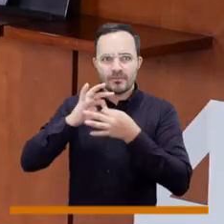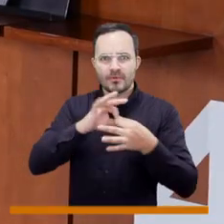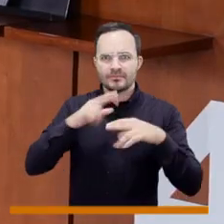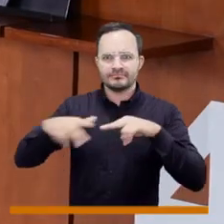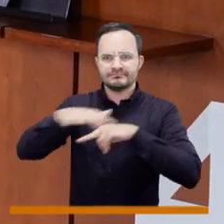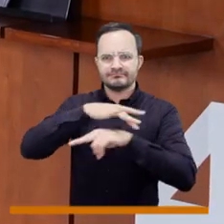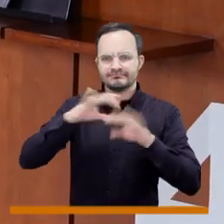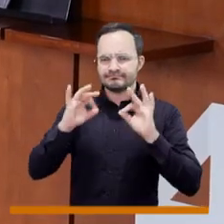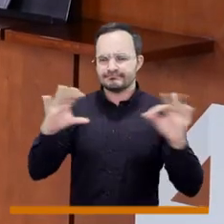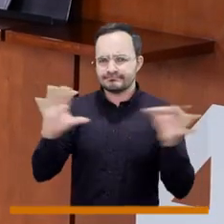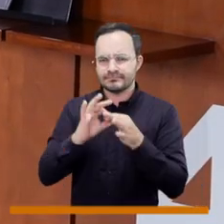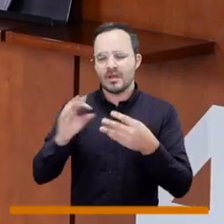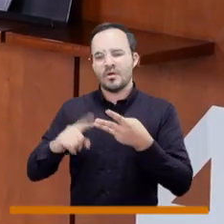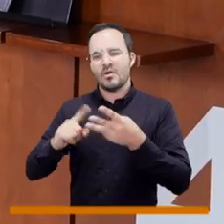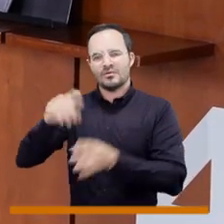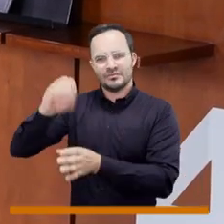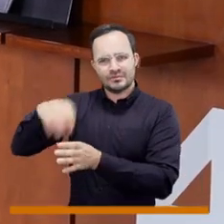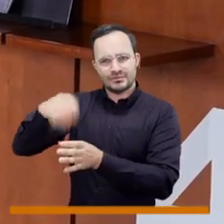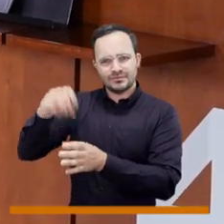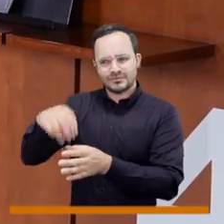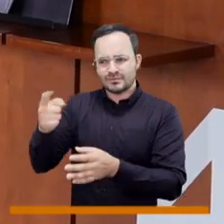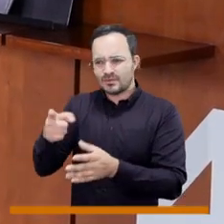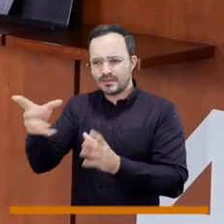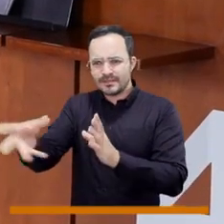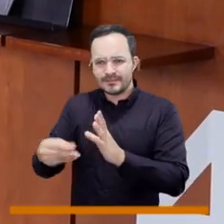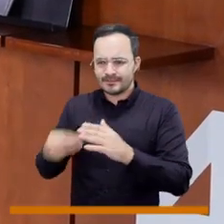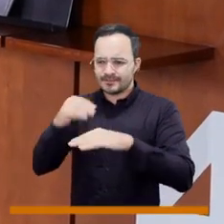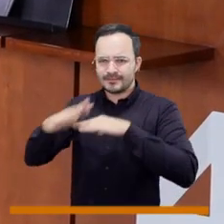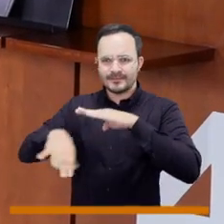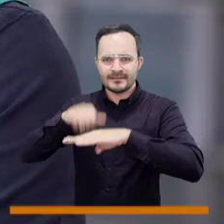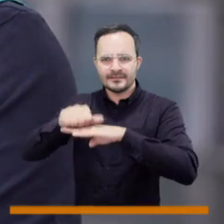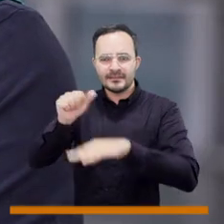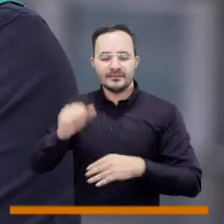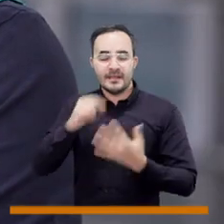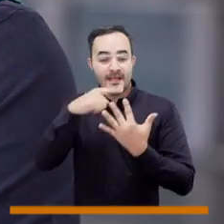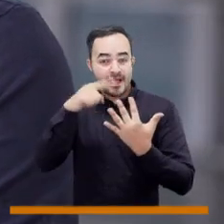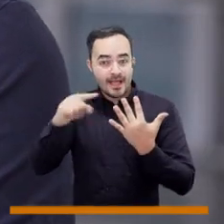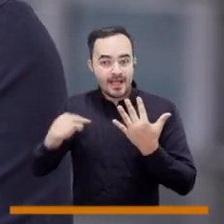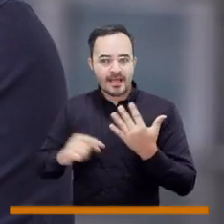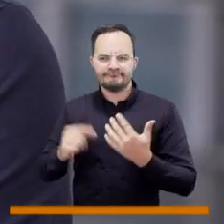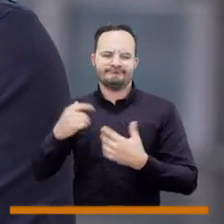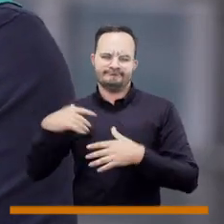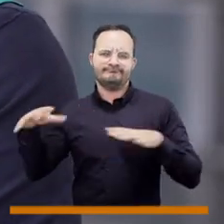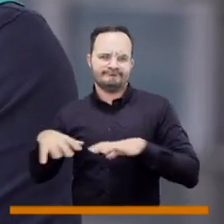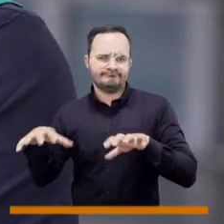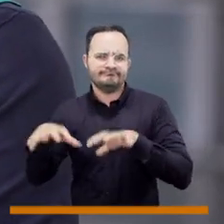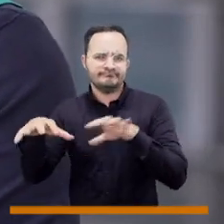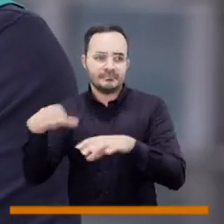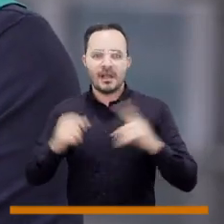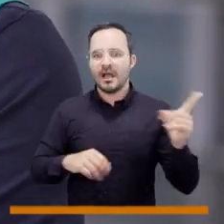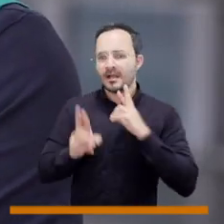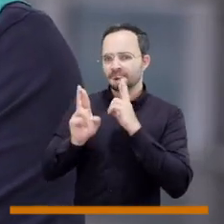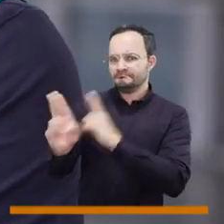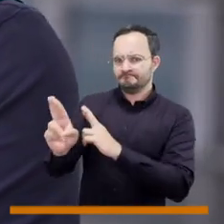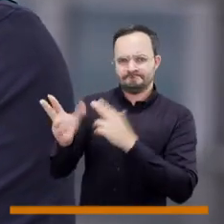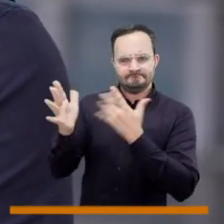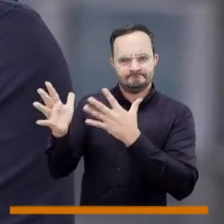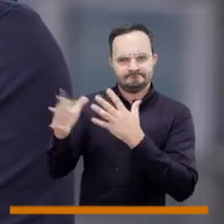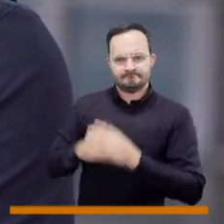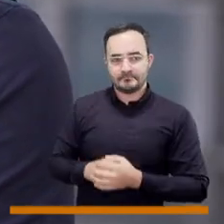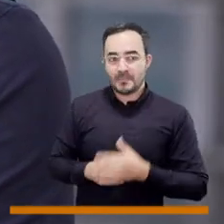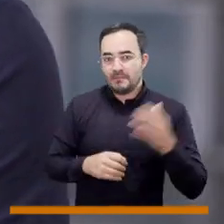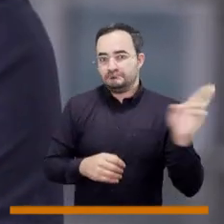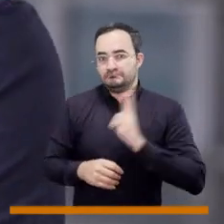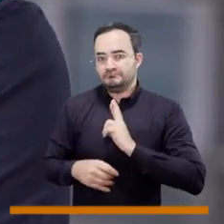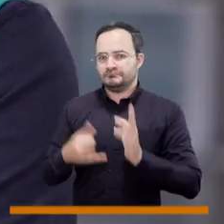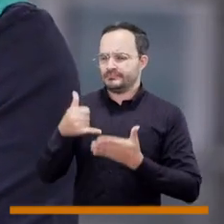residuos sólidos. Esto hizo que, pues, finalmente la IFLA tomara una decisión muy importante y nos dice que somos